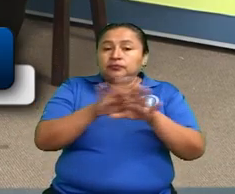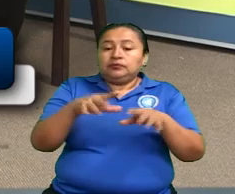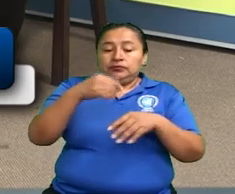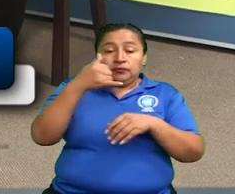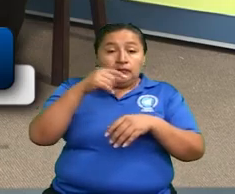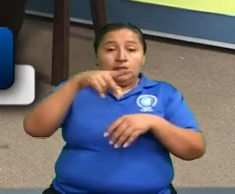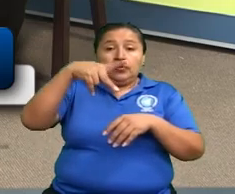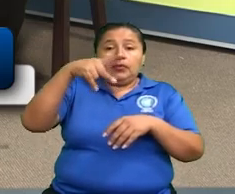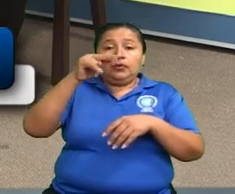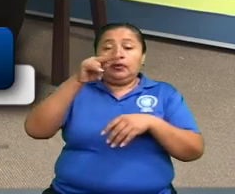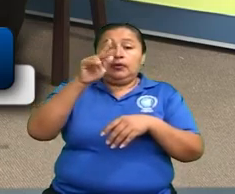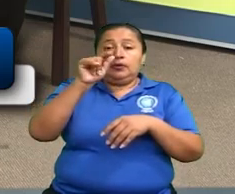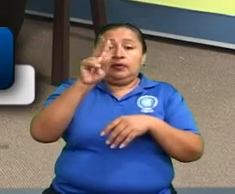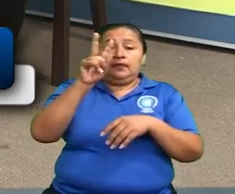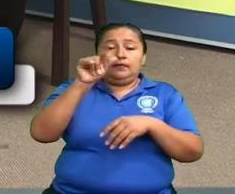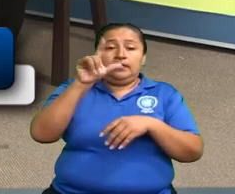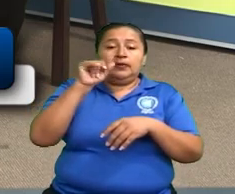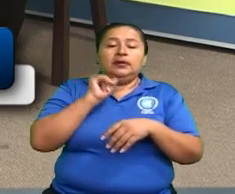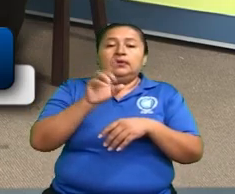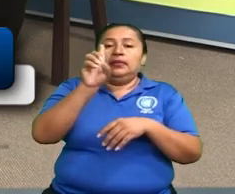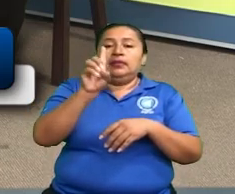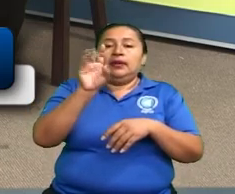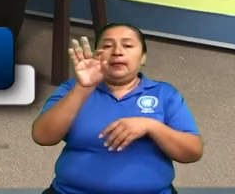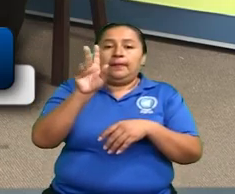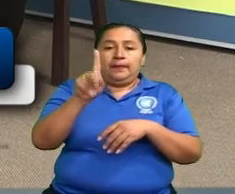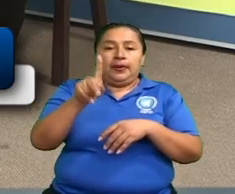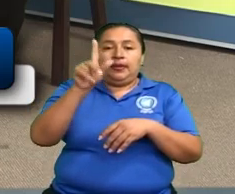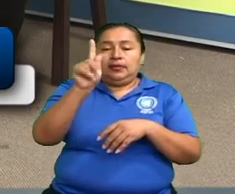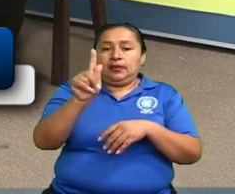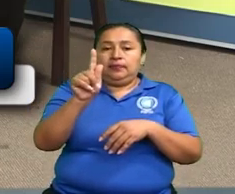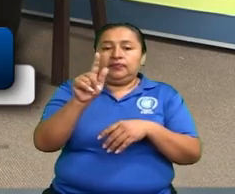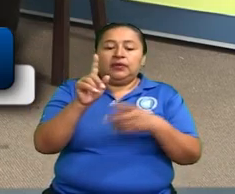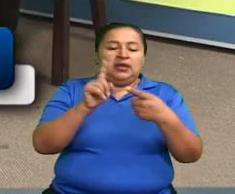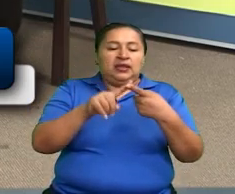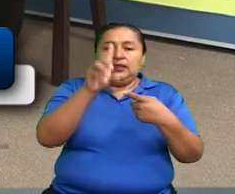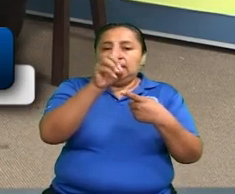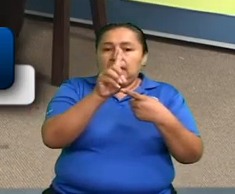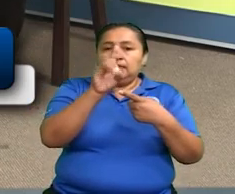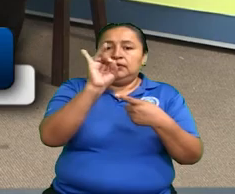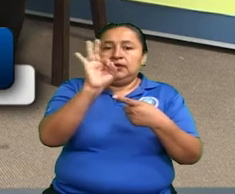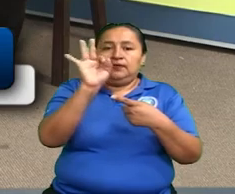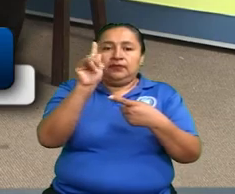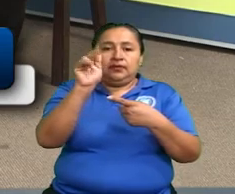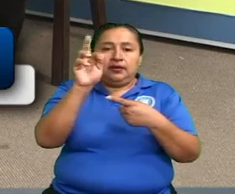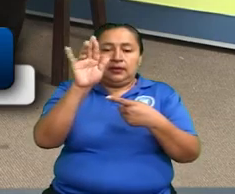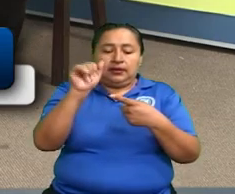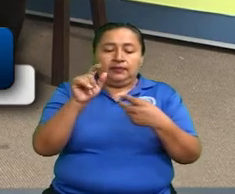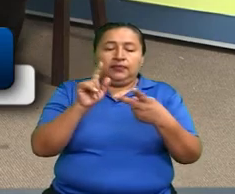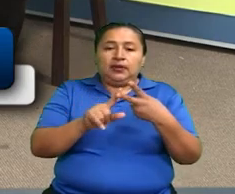nosotros aplicamos la DPT, que es difteria, tétano y